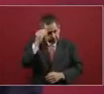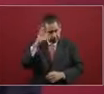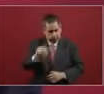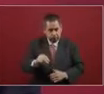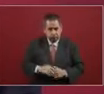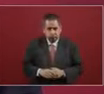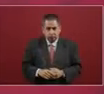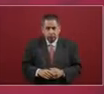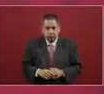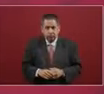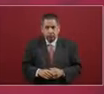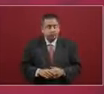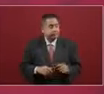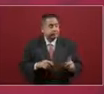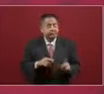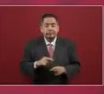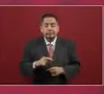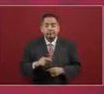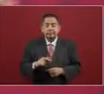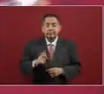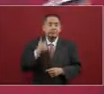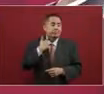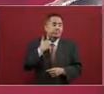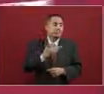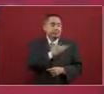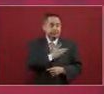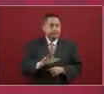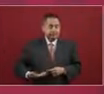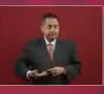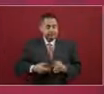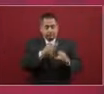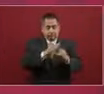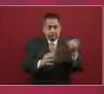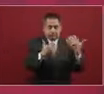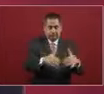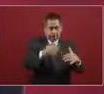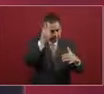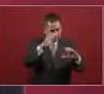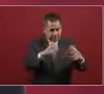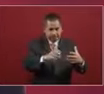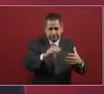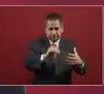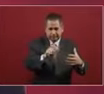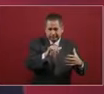El presidente de la última empresa que entregaron